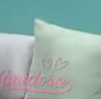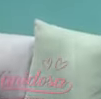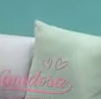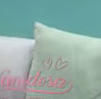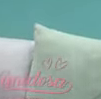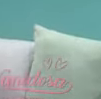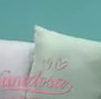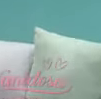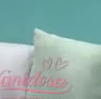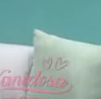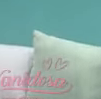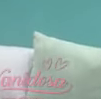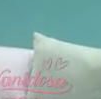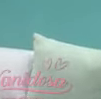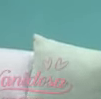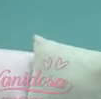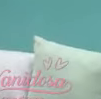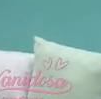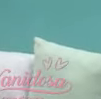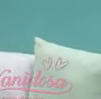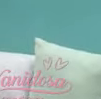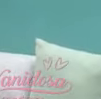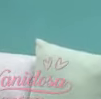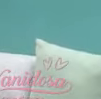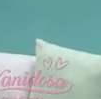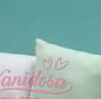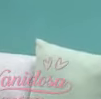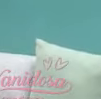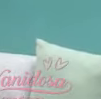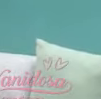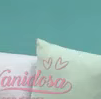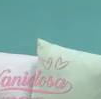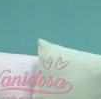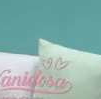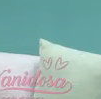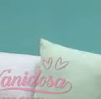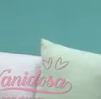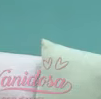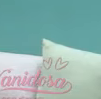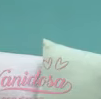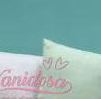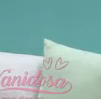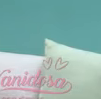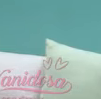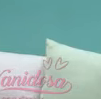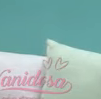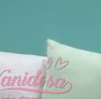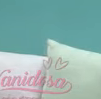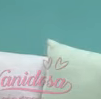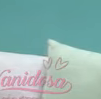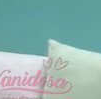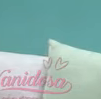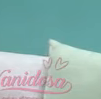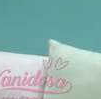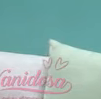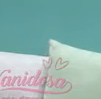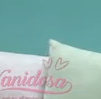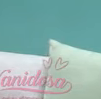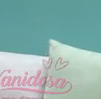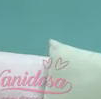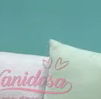Quiero contarles que las presentadoras de Canal 13 utilizamos los productos de Vanidosa Cosmetics. Los pueden encontrar en redes sociales